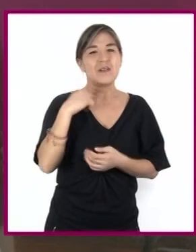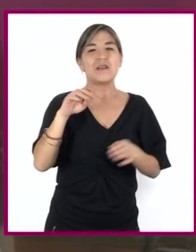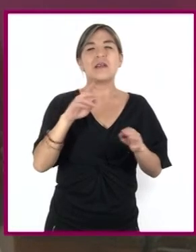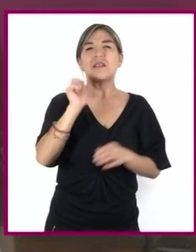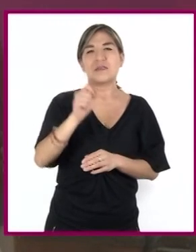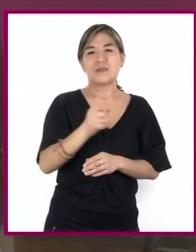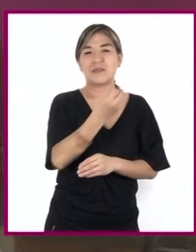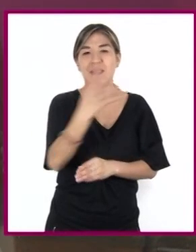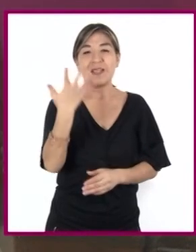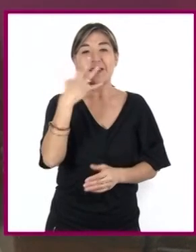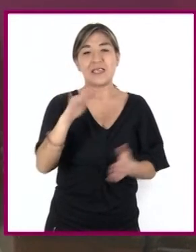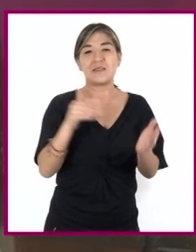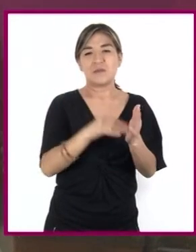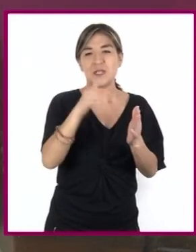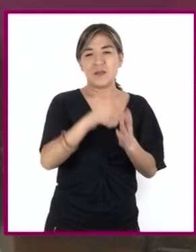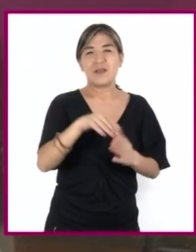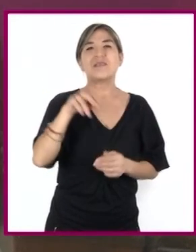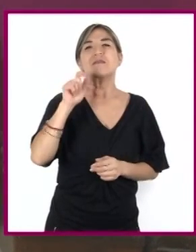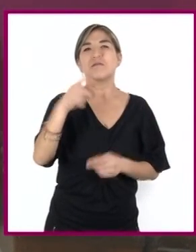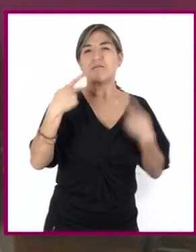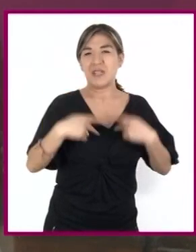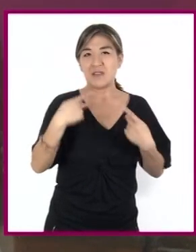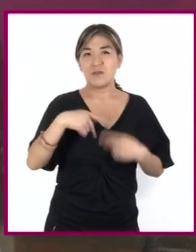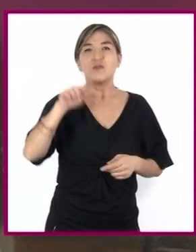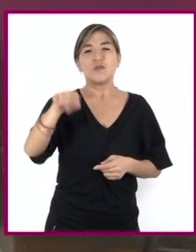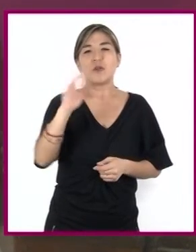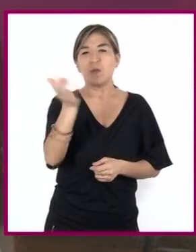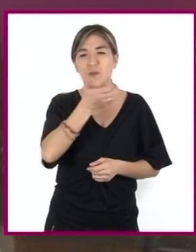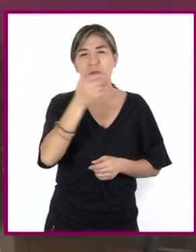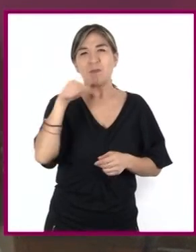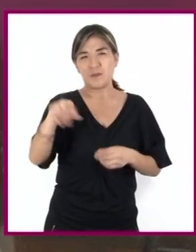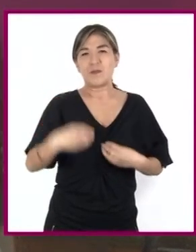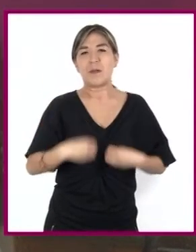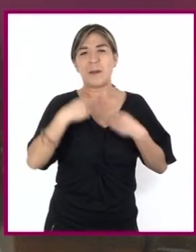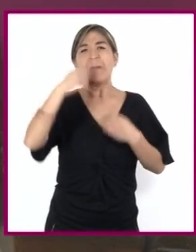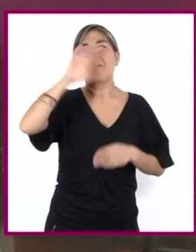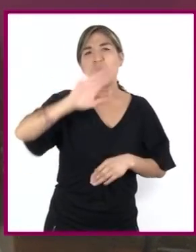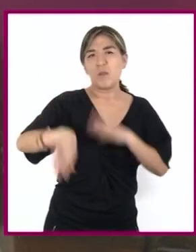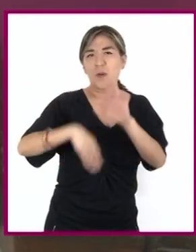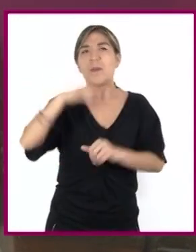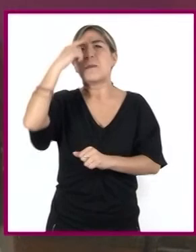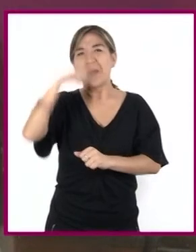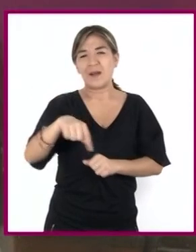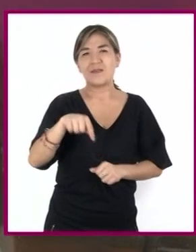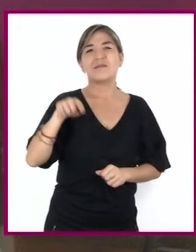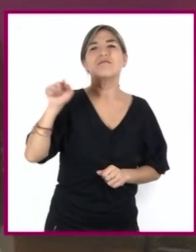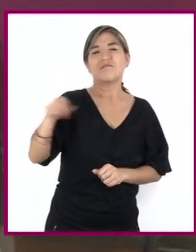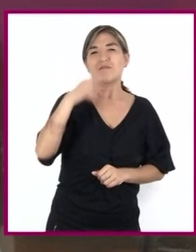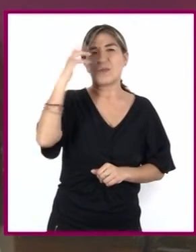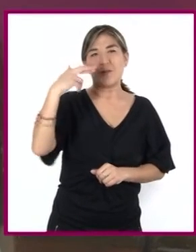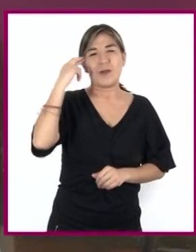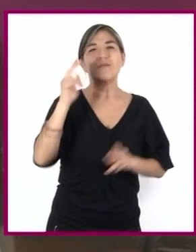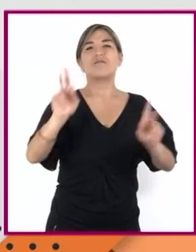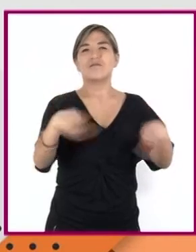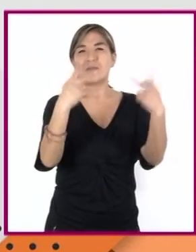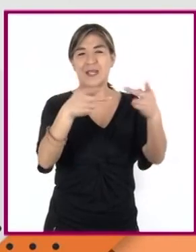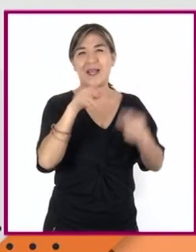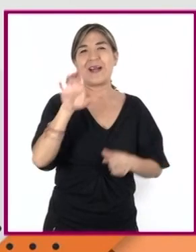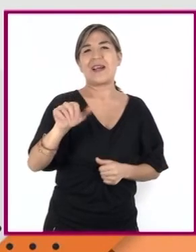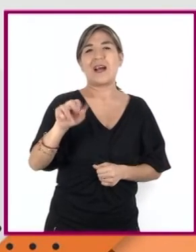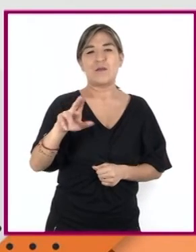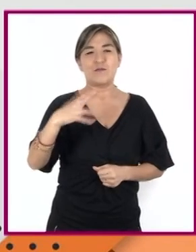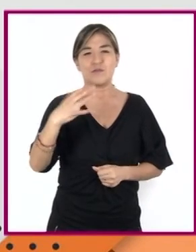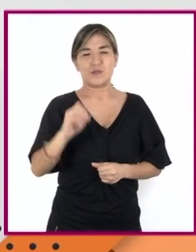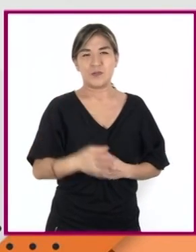de 10 millones de nativos murieron para que el monarca enriqueciera comerciando caucho. En